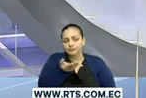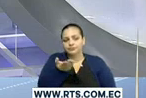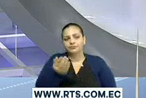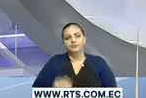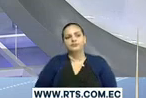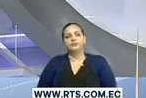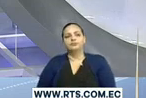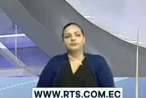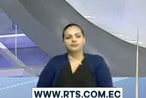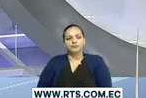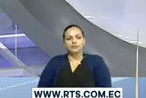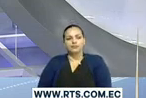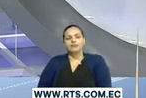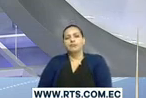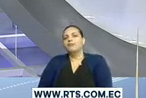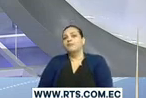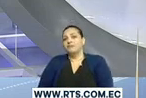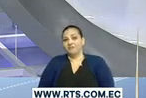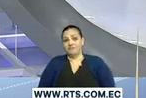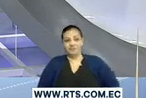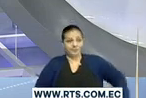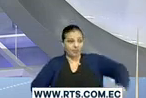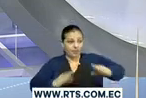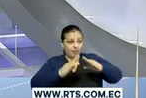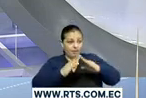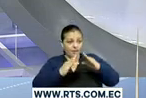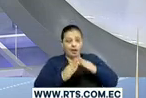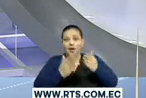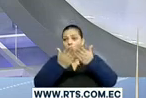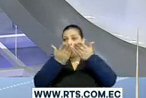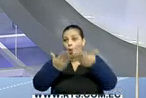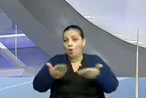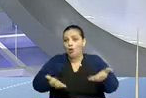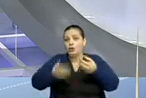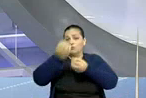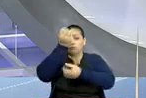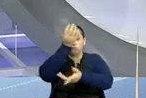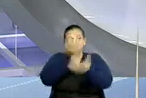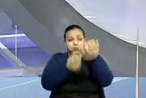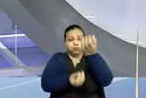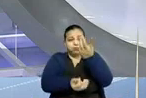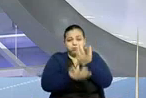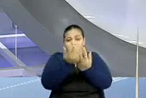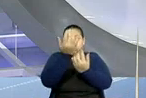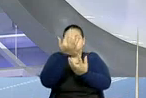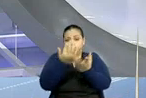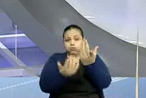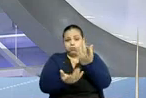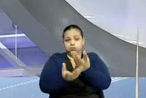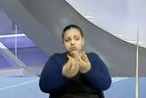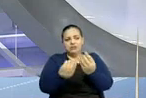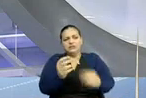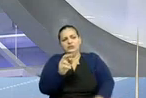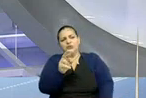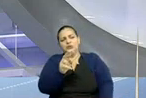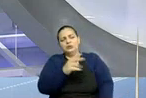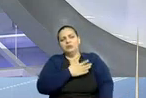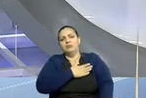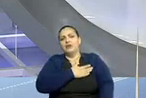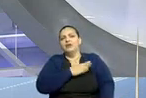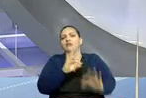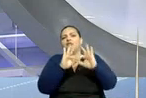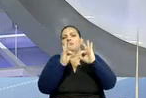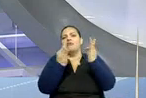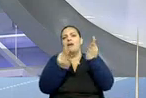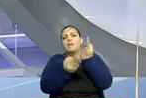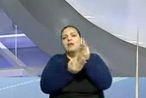desgracia, porque cuando se nos queme nuestra casa, para nosotros, la gente humilde, la gente pobre, es una desgracia